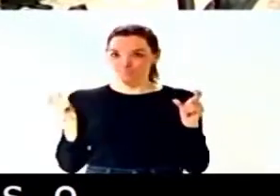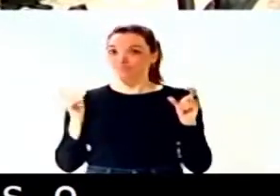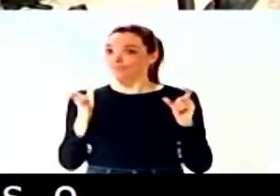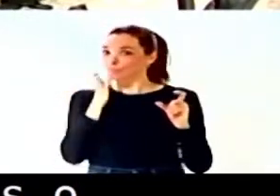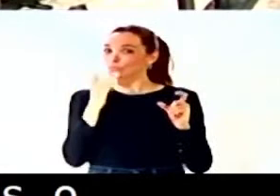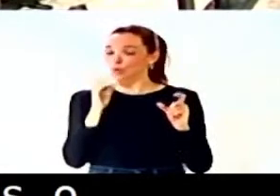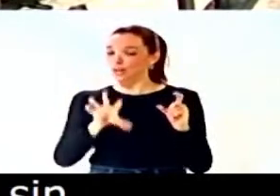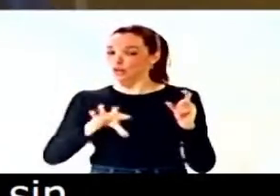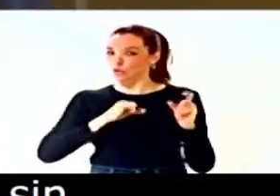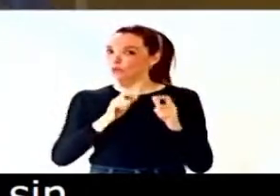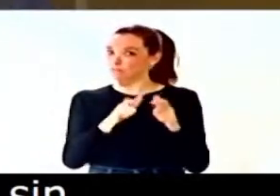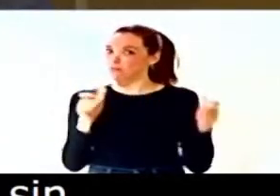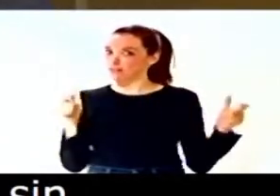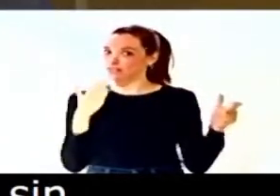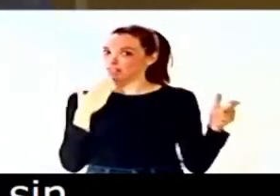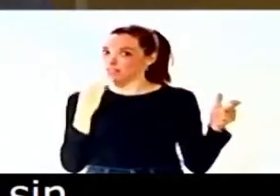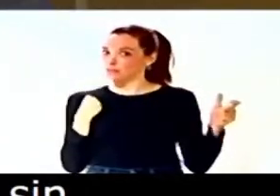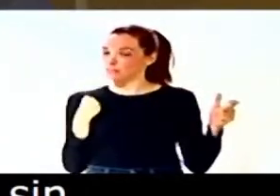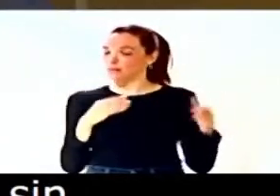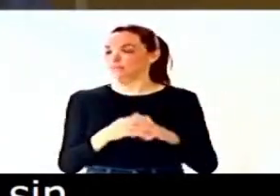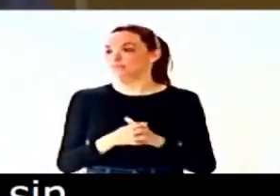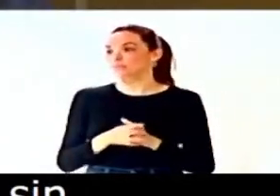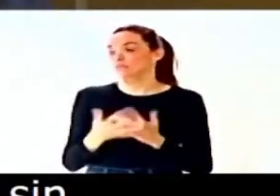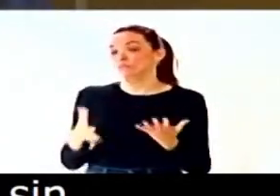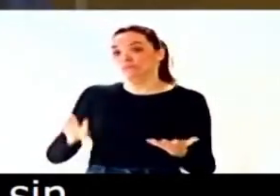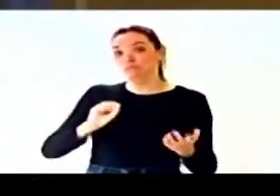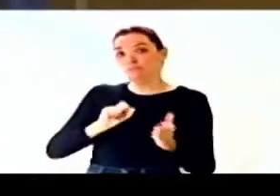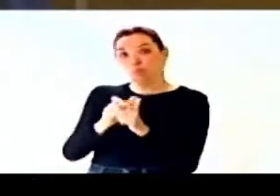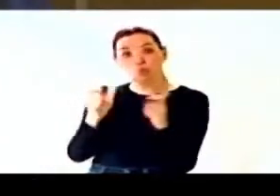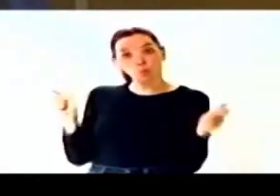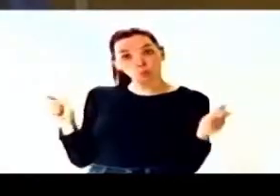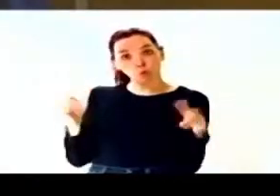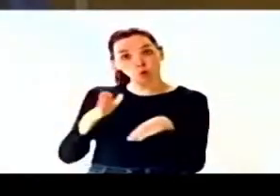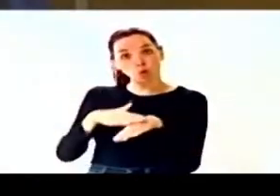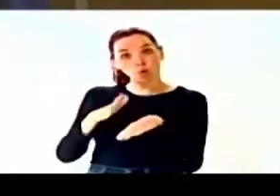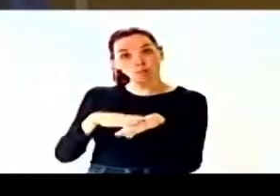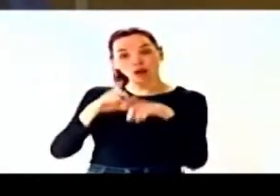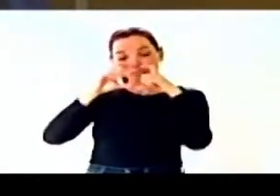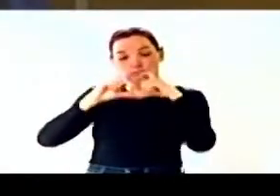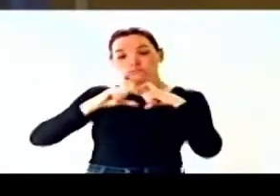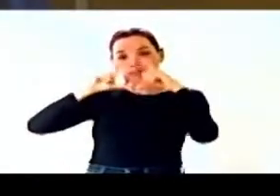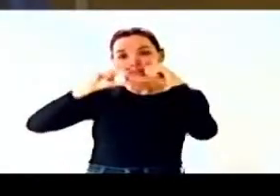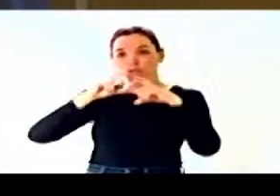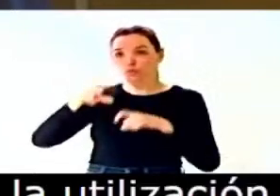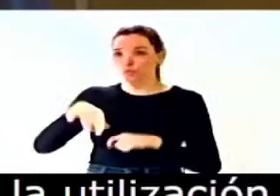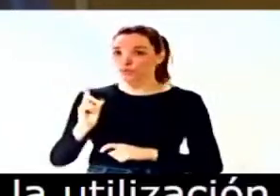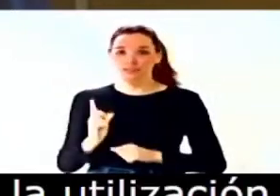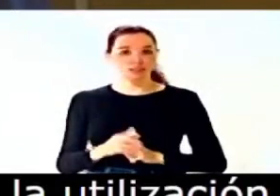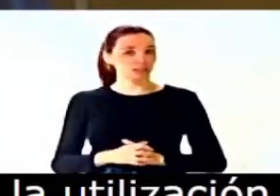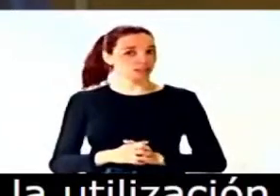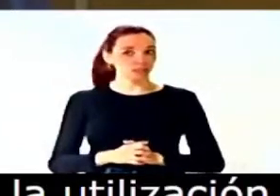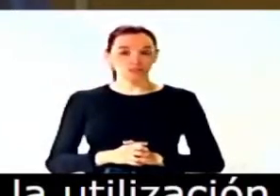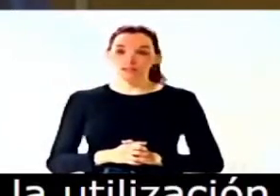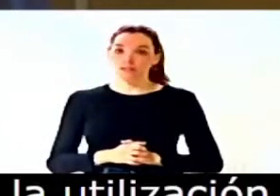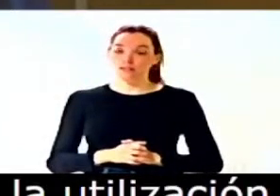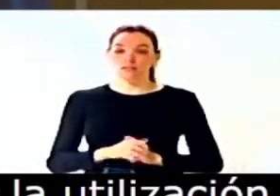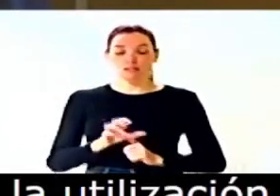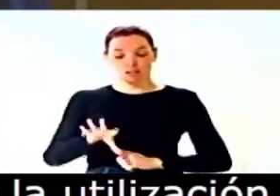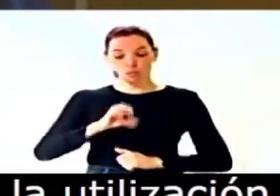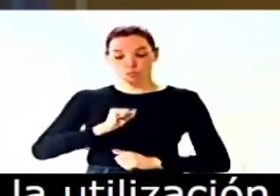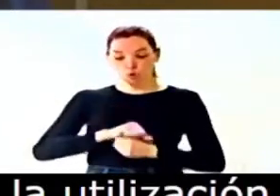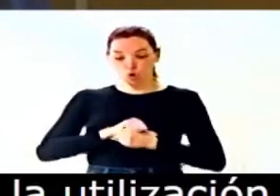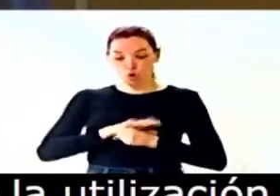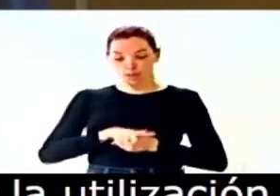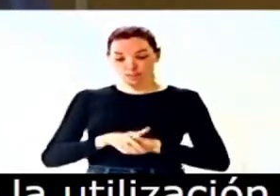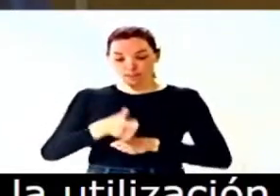de edad. Muchas gracias. El aumento de los contagios no viene de la utilización o no de las mascarillas. El aumento de los